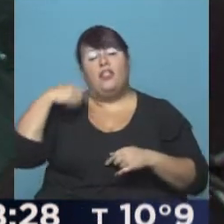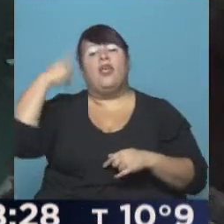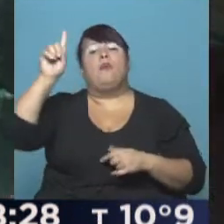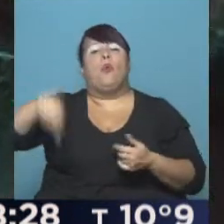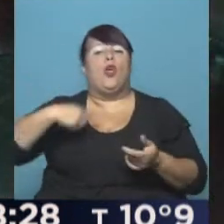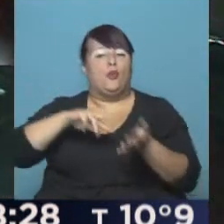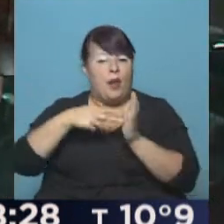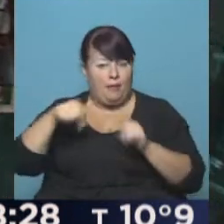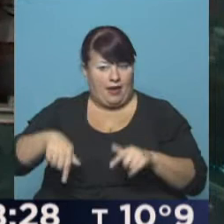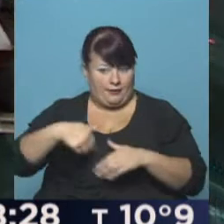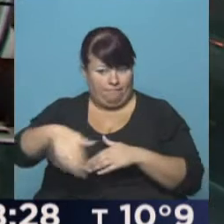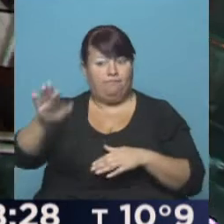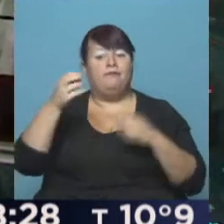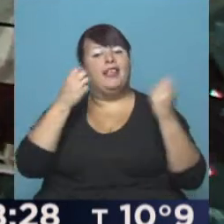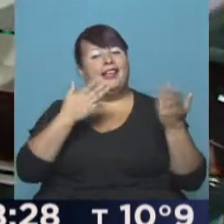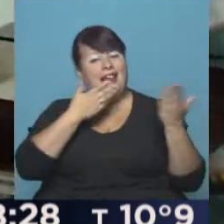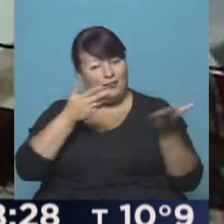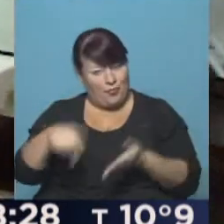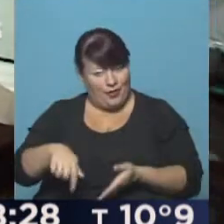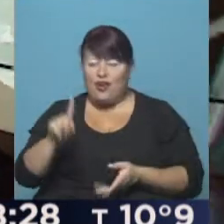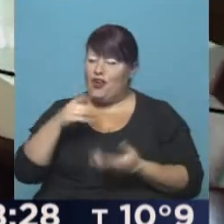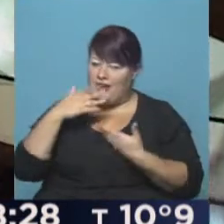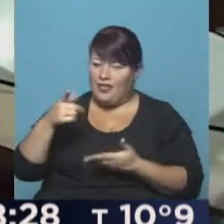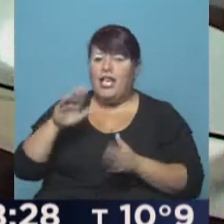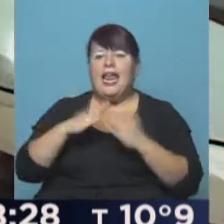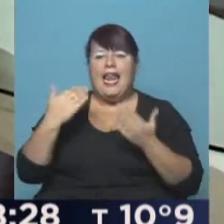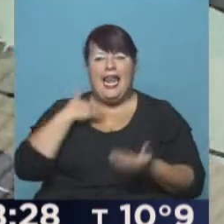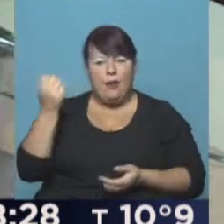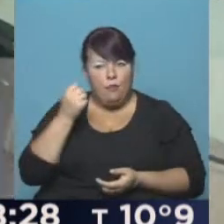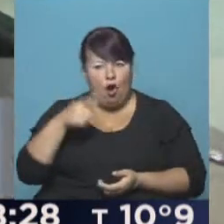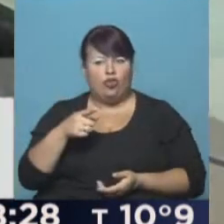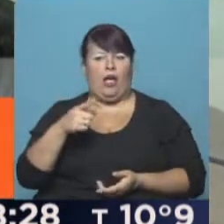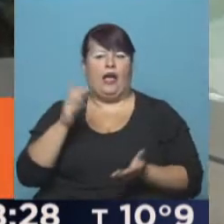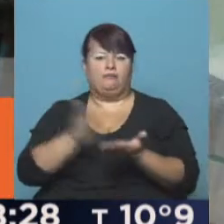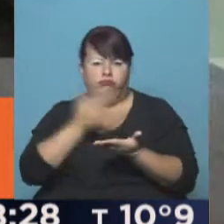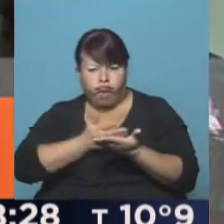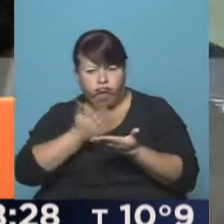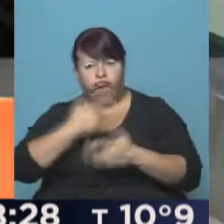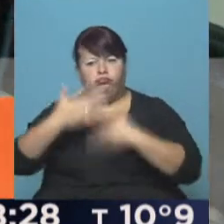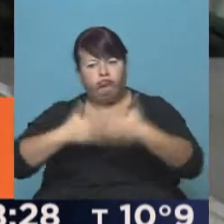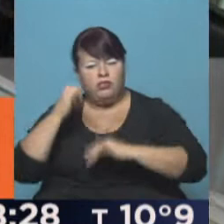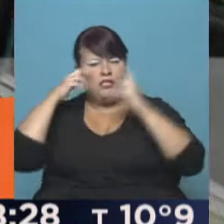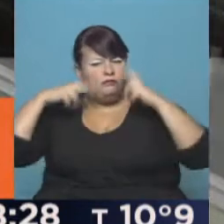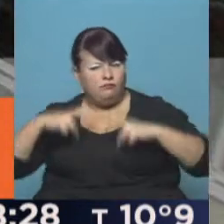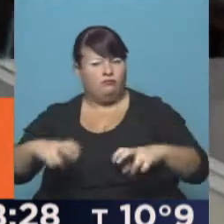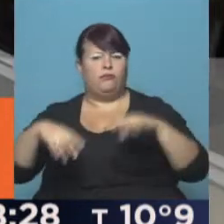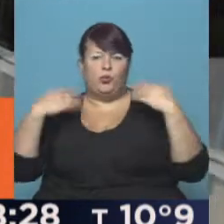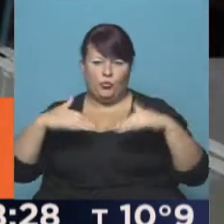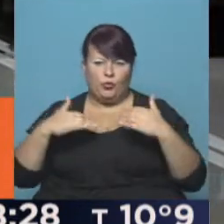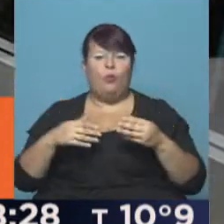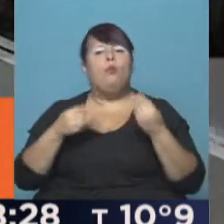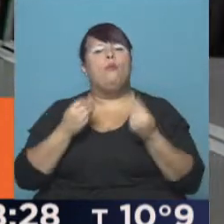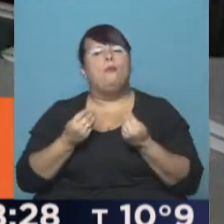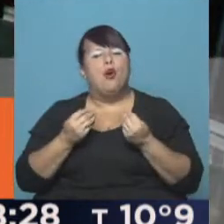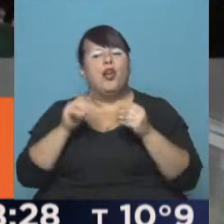consecuencias, claro, para este nuevo. Marcelo, gracias por venir. No, gracias. Bueno, un libro importante, muchas páginas, mucho desarrollo, mucha investigación. ¿Y por